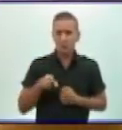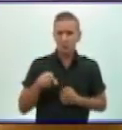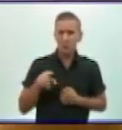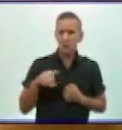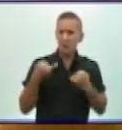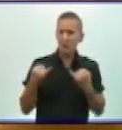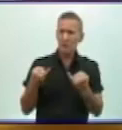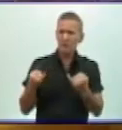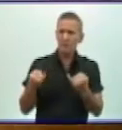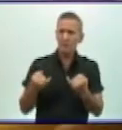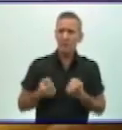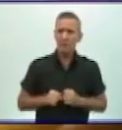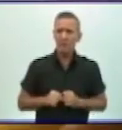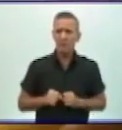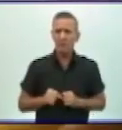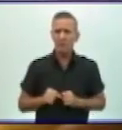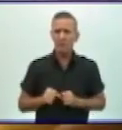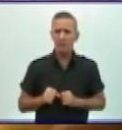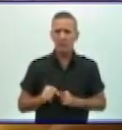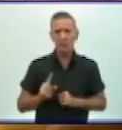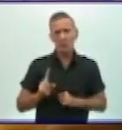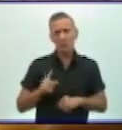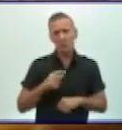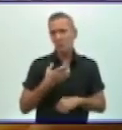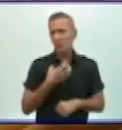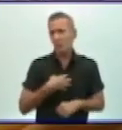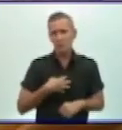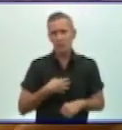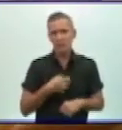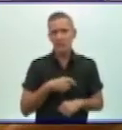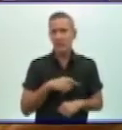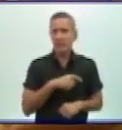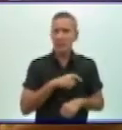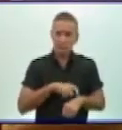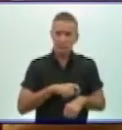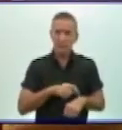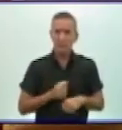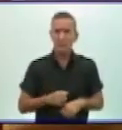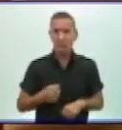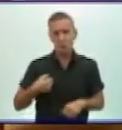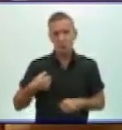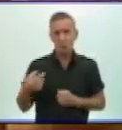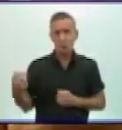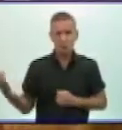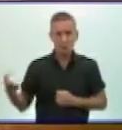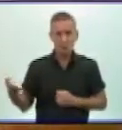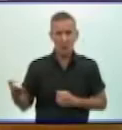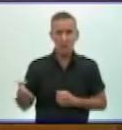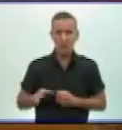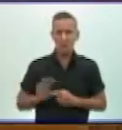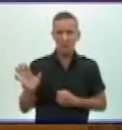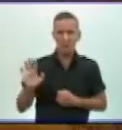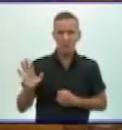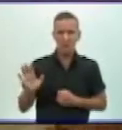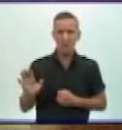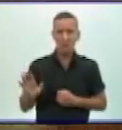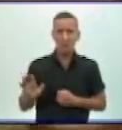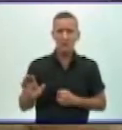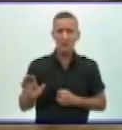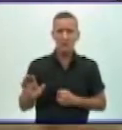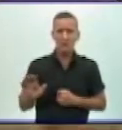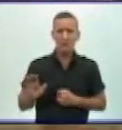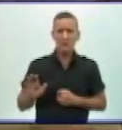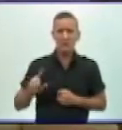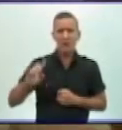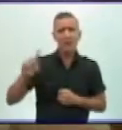he tenido mucho tiempo. En 2 meses. Mira, Miriam, estoy apurada y se me hace tarde para el entrenamiento. Después hablamos. ¿Pero cuándo? Mañana